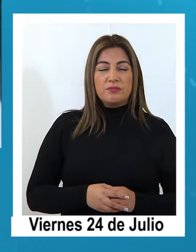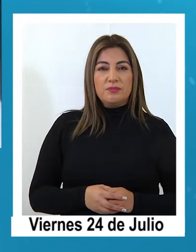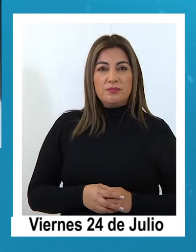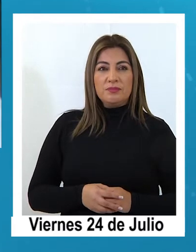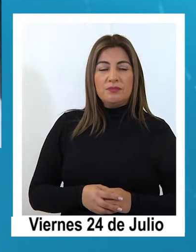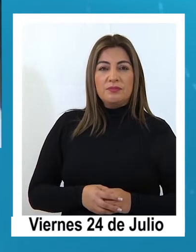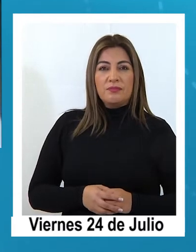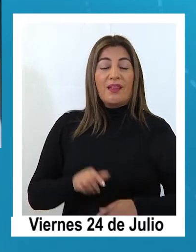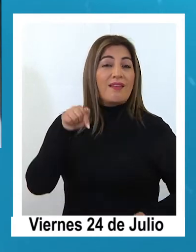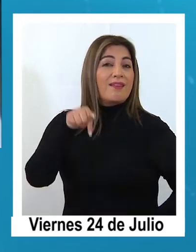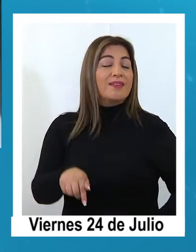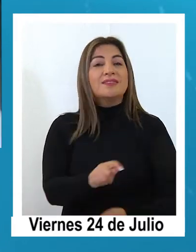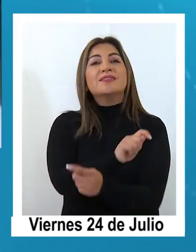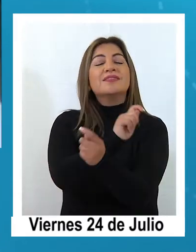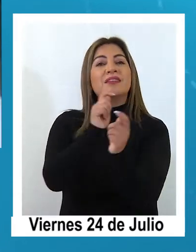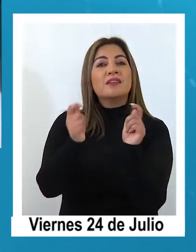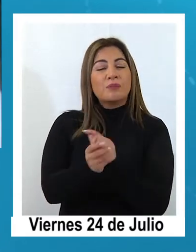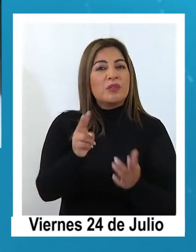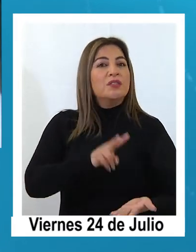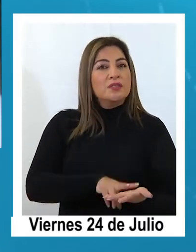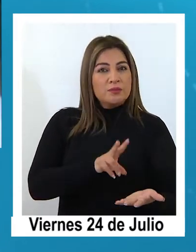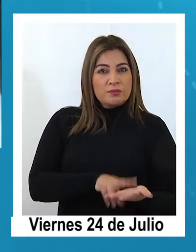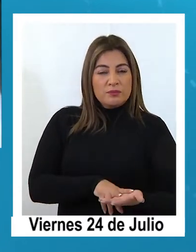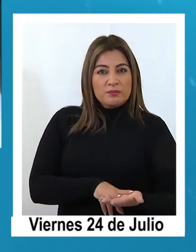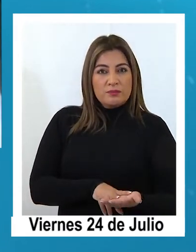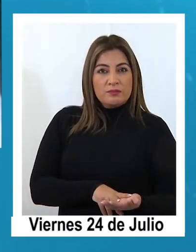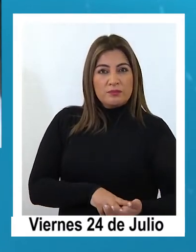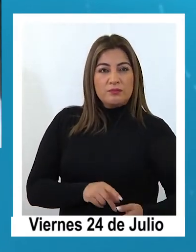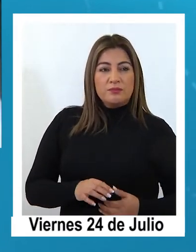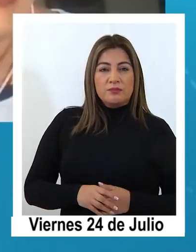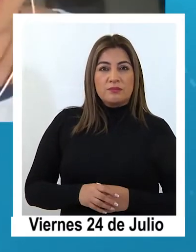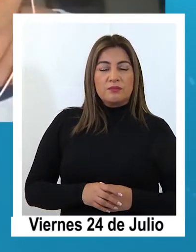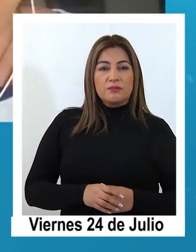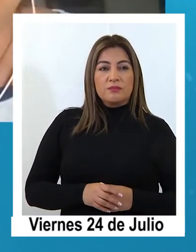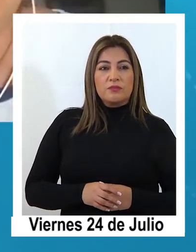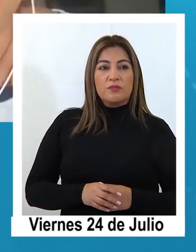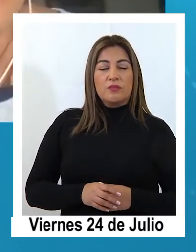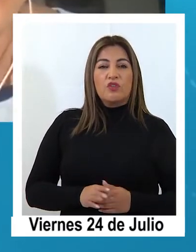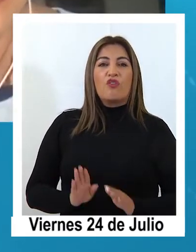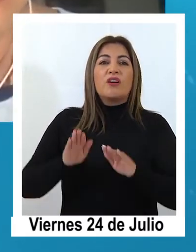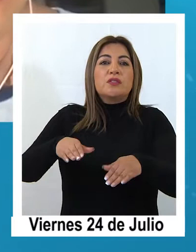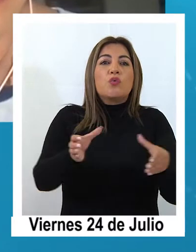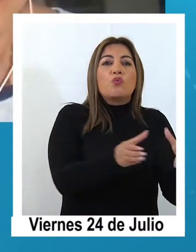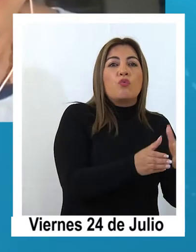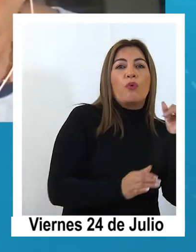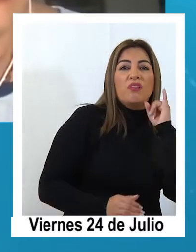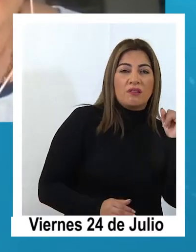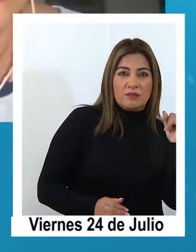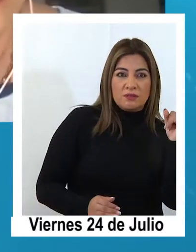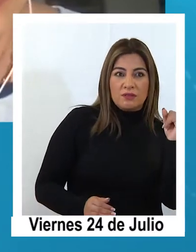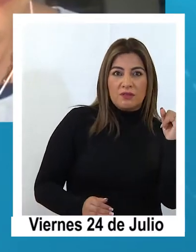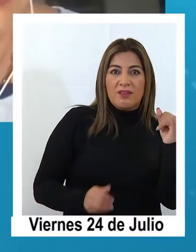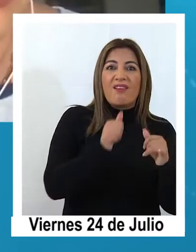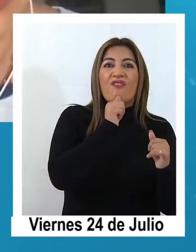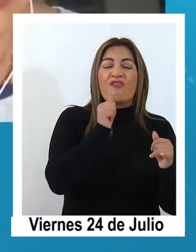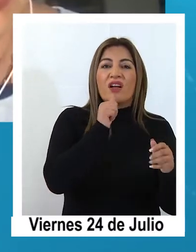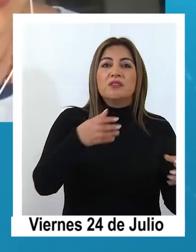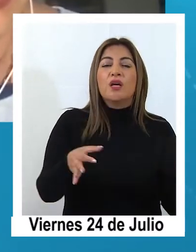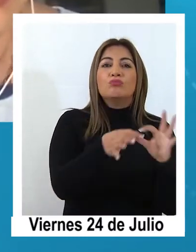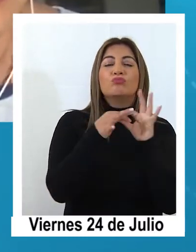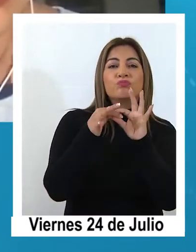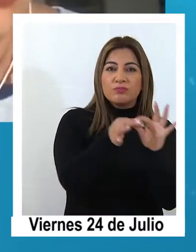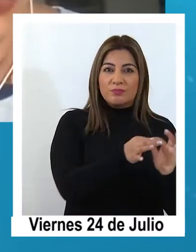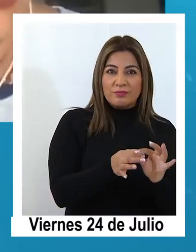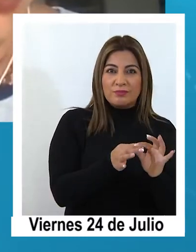este cambio, por supuesto, no lo va a rentabilizar una izquierda que no está unida, porque